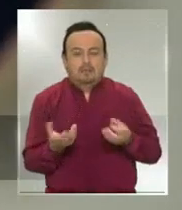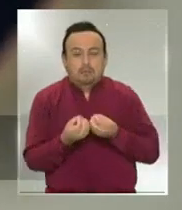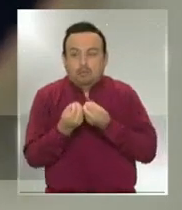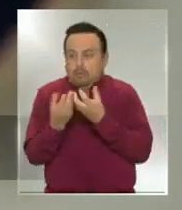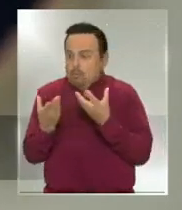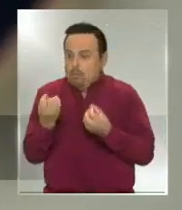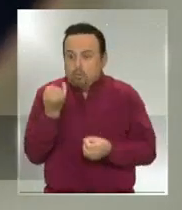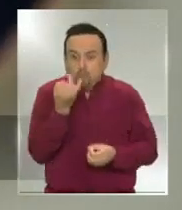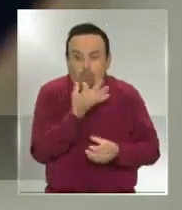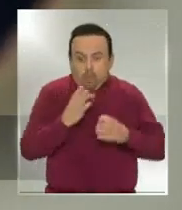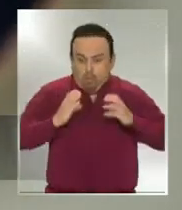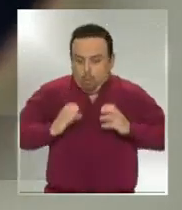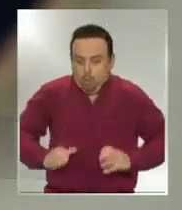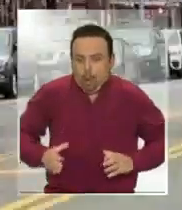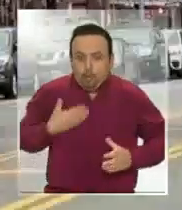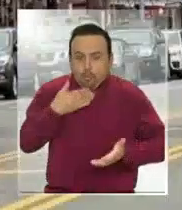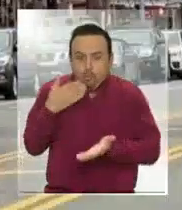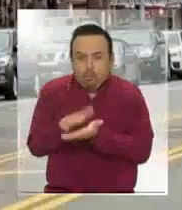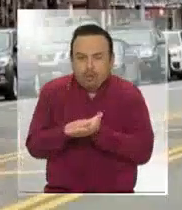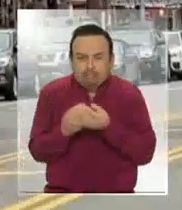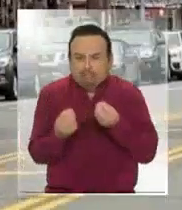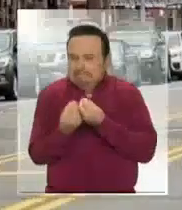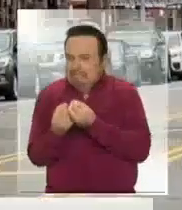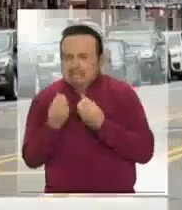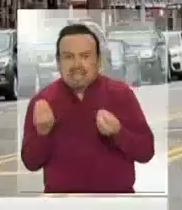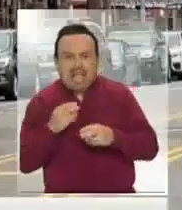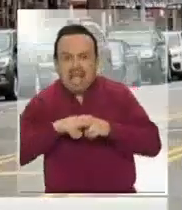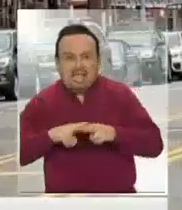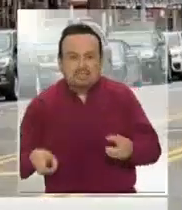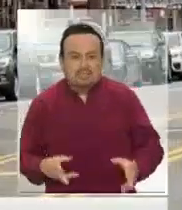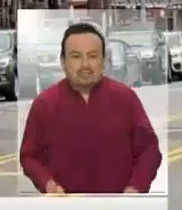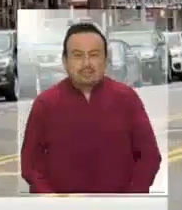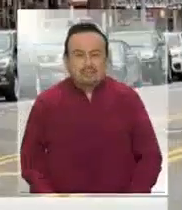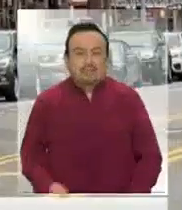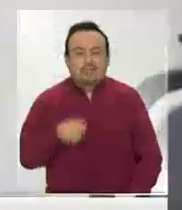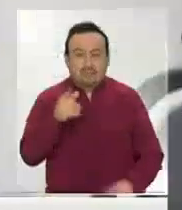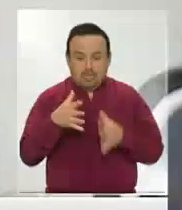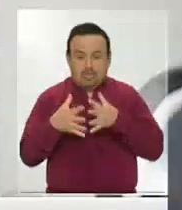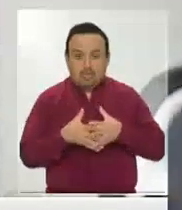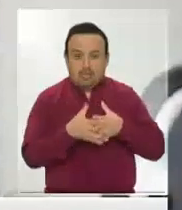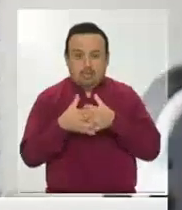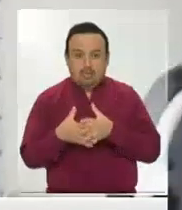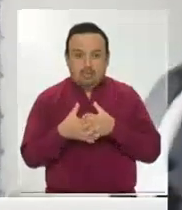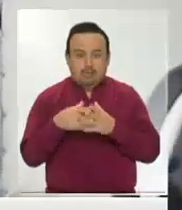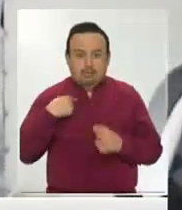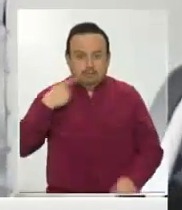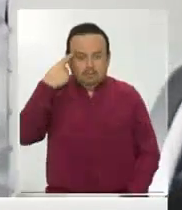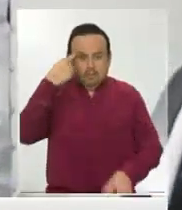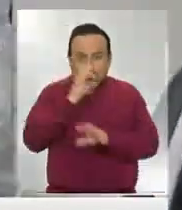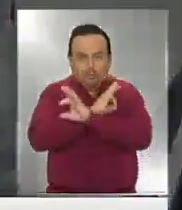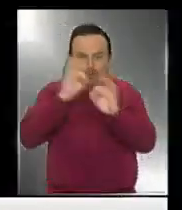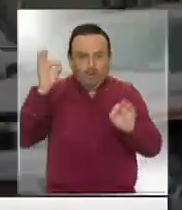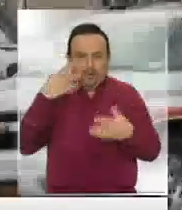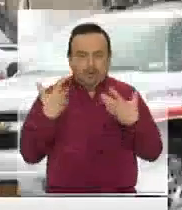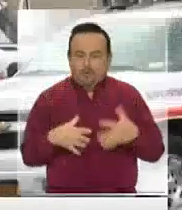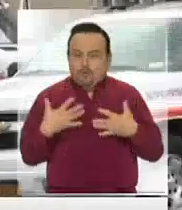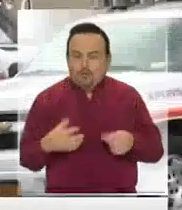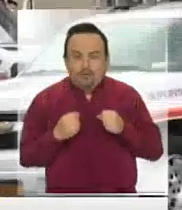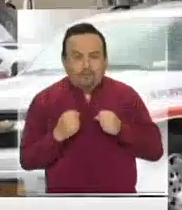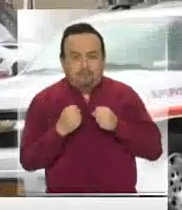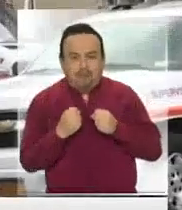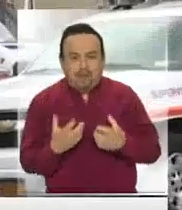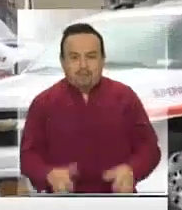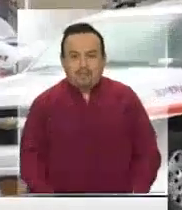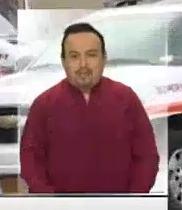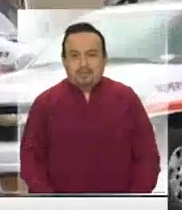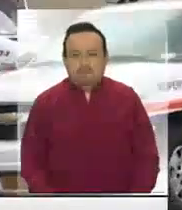the bodies. There's so many of them. Claramente, Estados Unidos no se esperaba un golpe así.